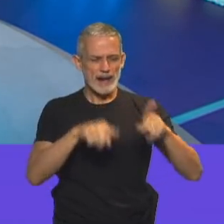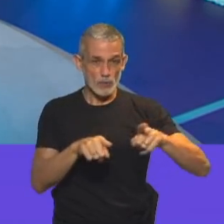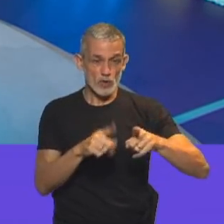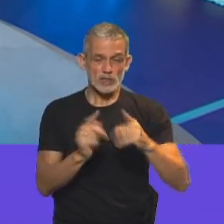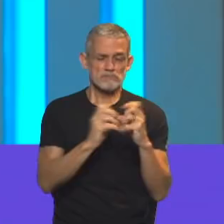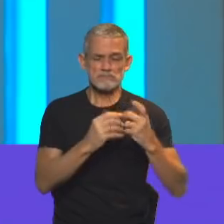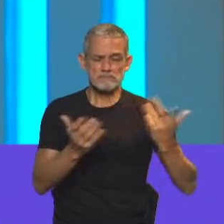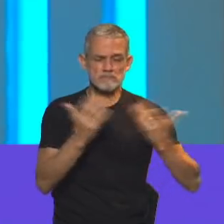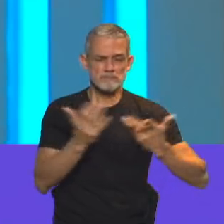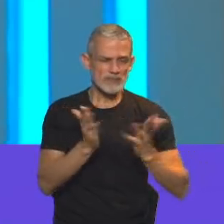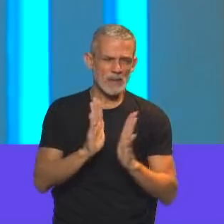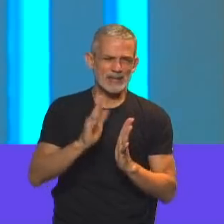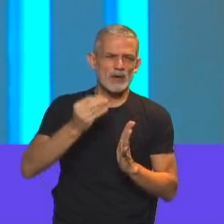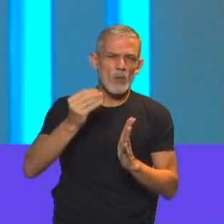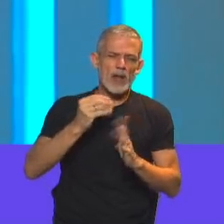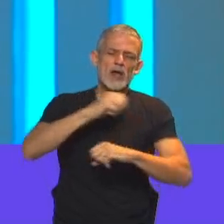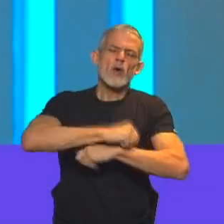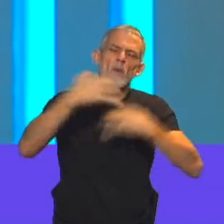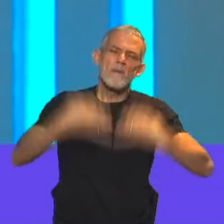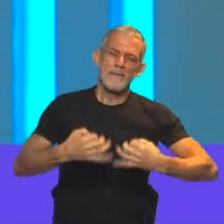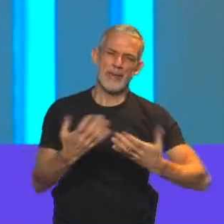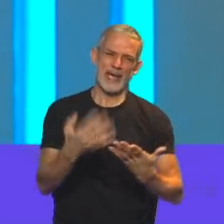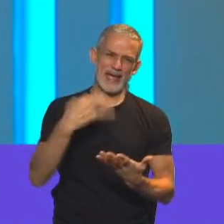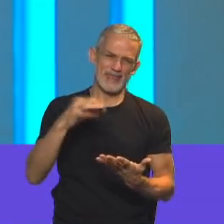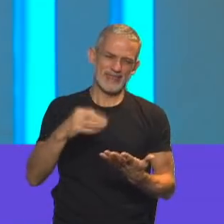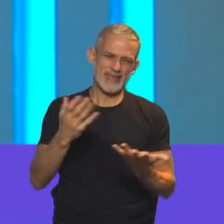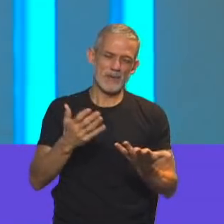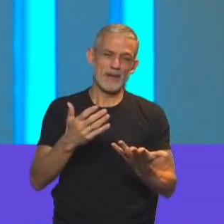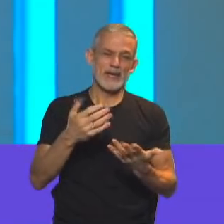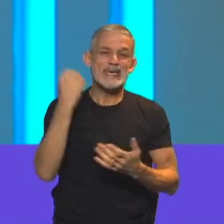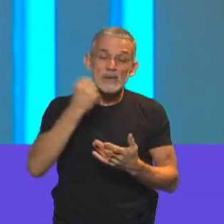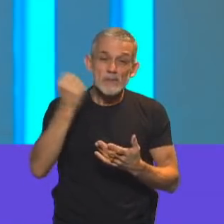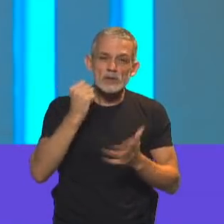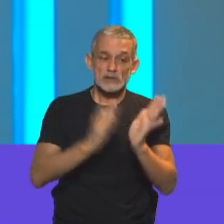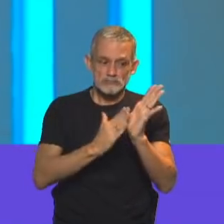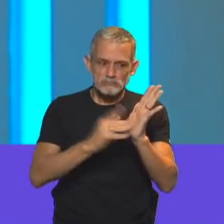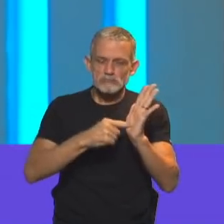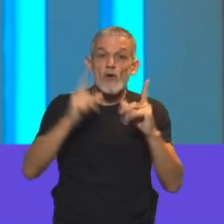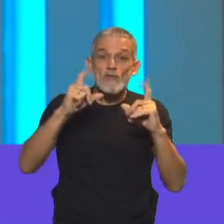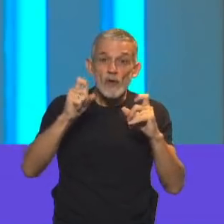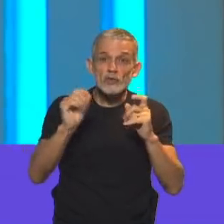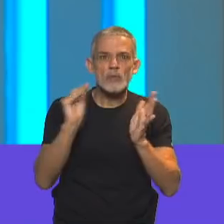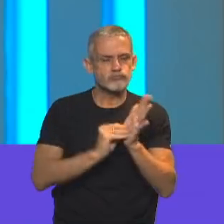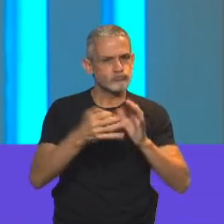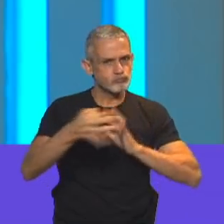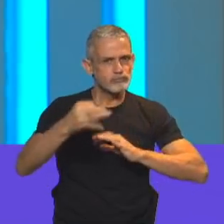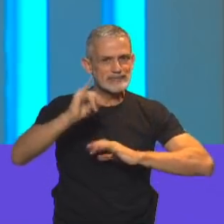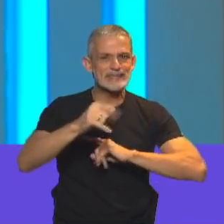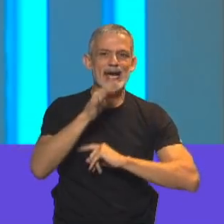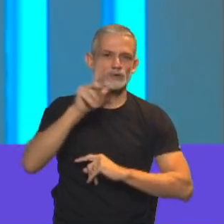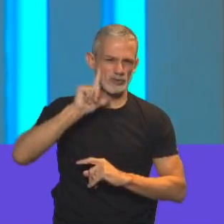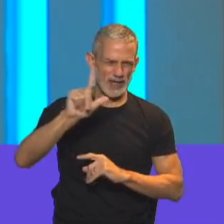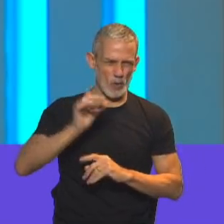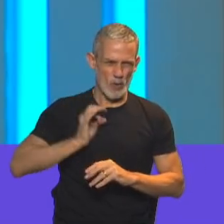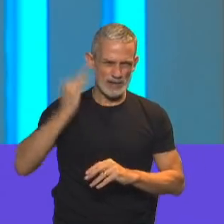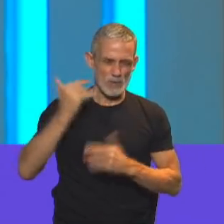debate de la hora pero también estético no es incierto lo importante es tener la certificación de que esta foto se tomó o no el 14 de